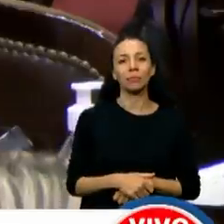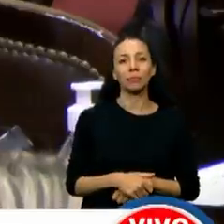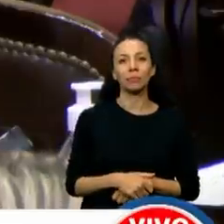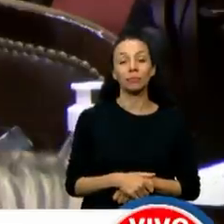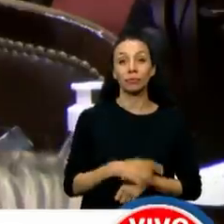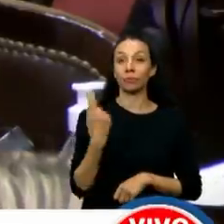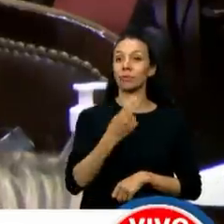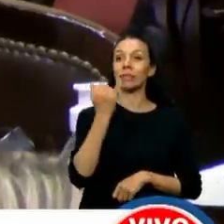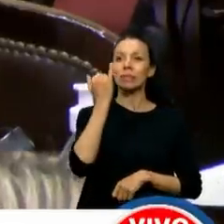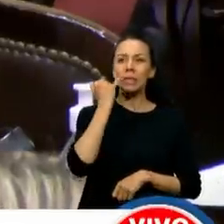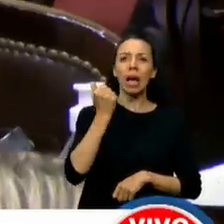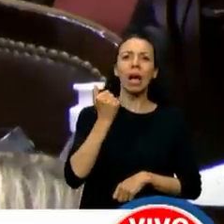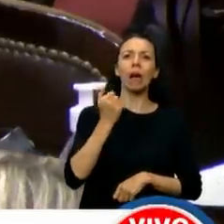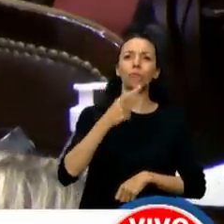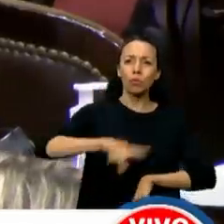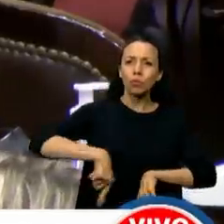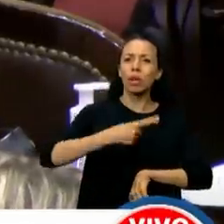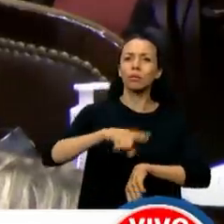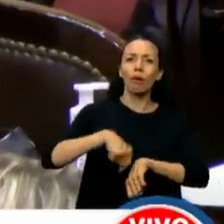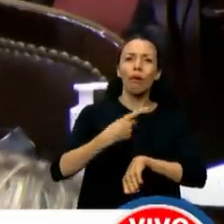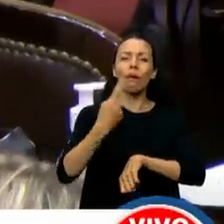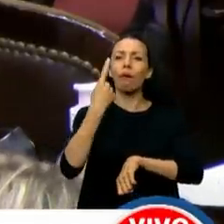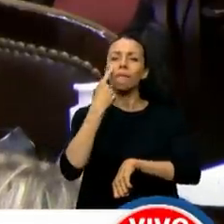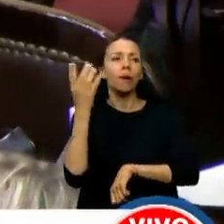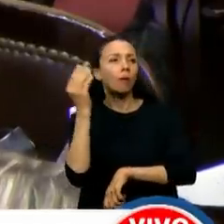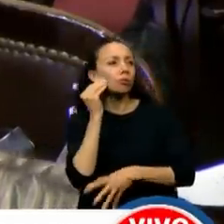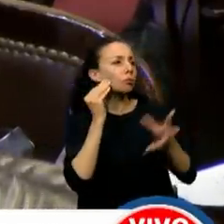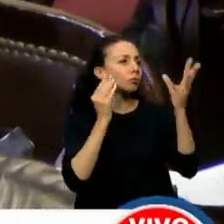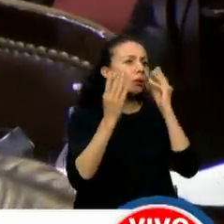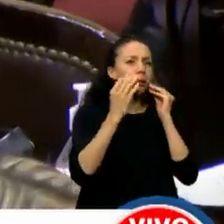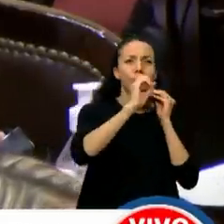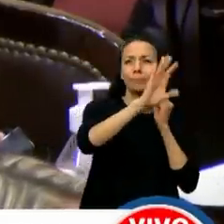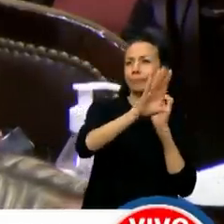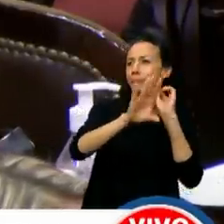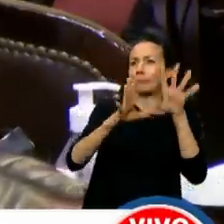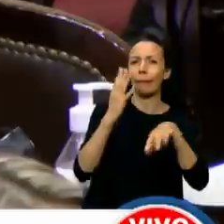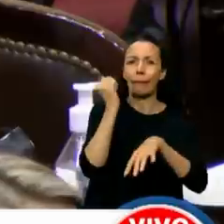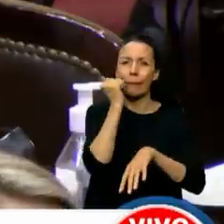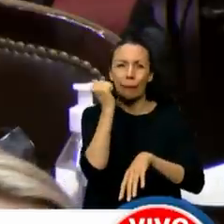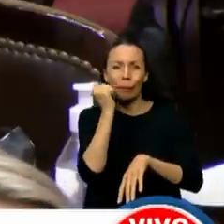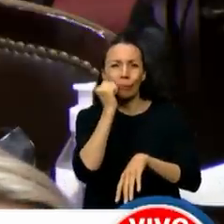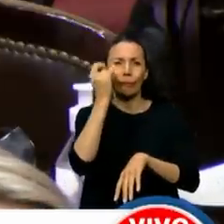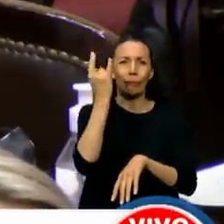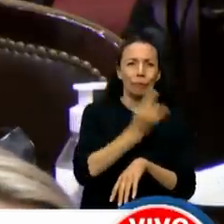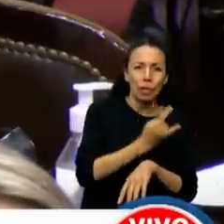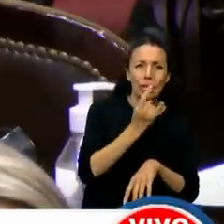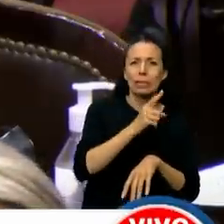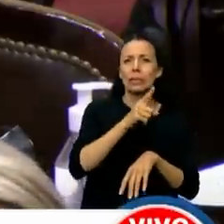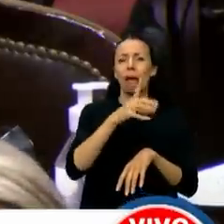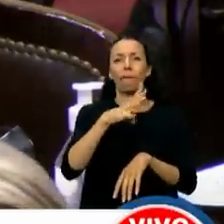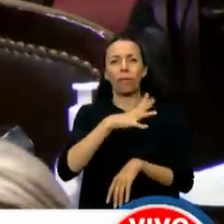muchas horas escuchando barbaridades caradurez hipocresía hasta falta de